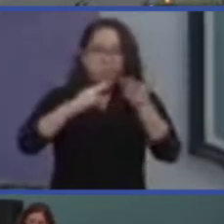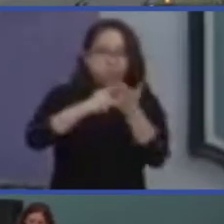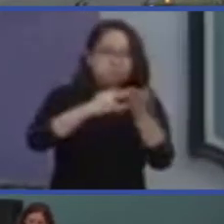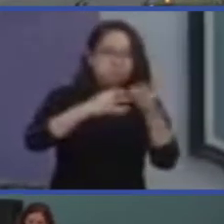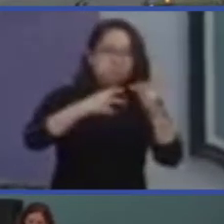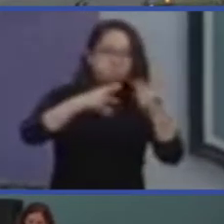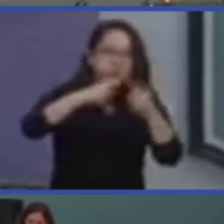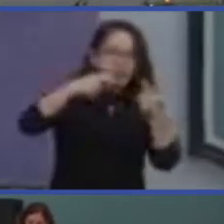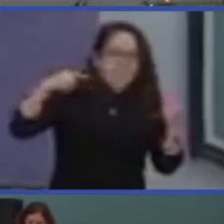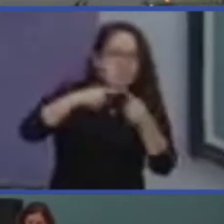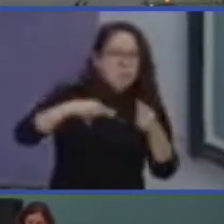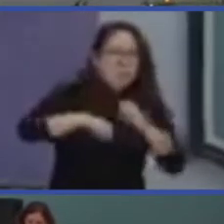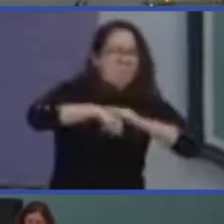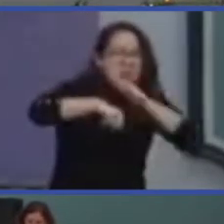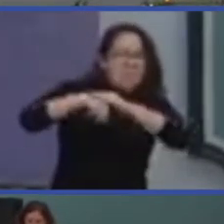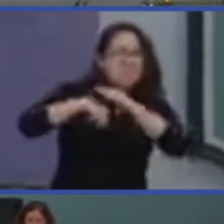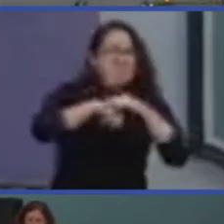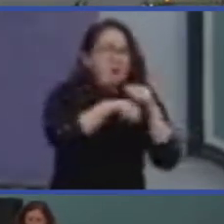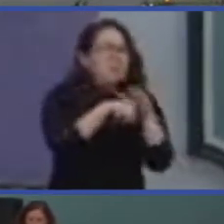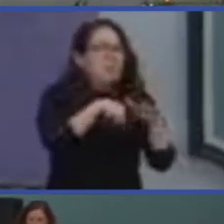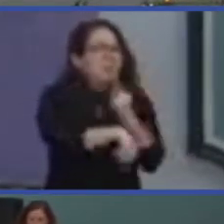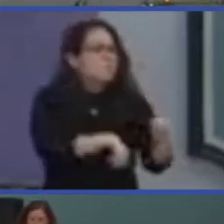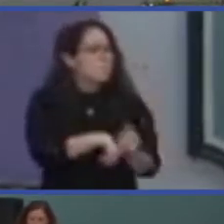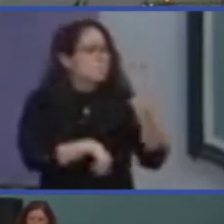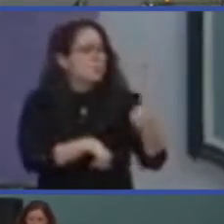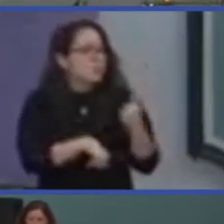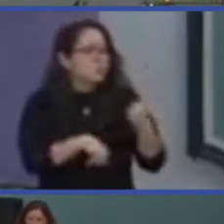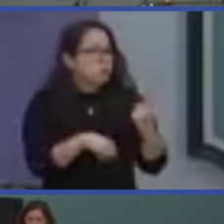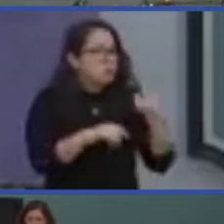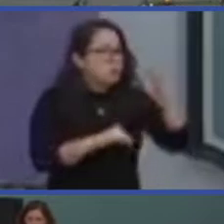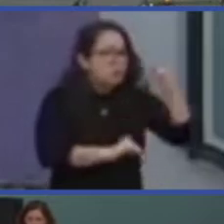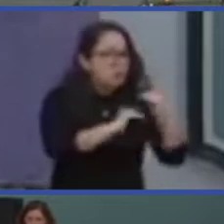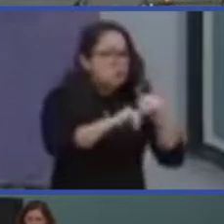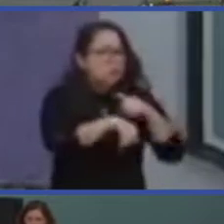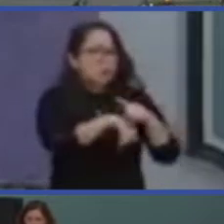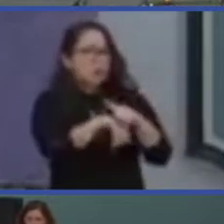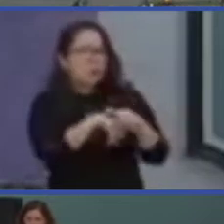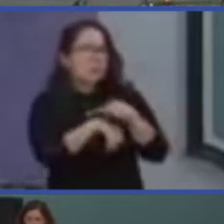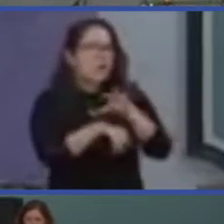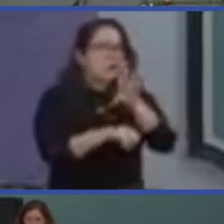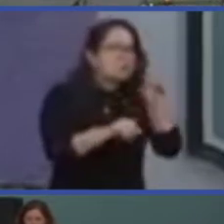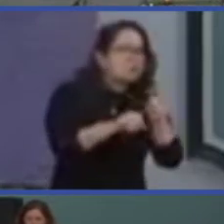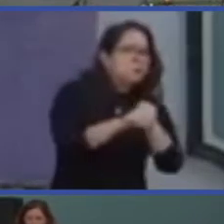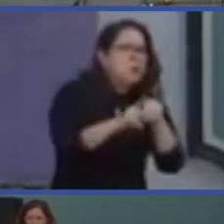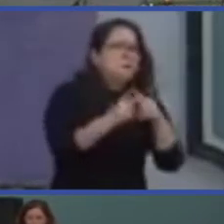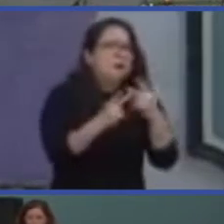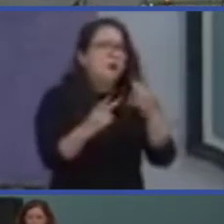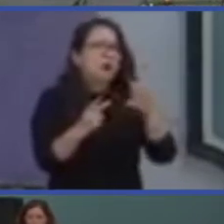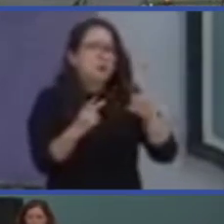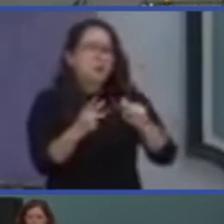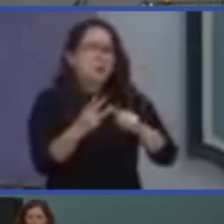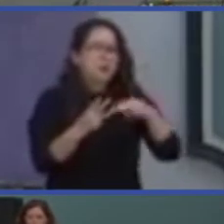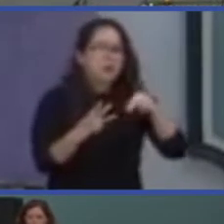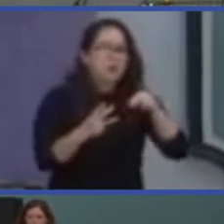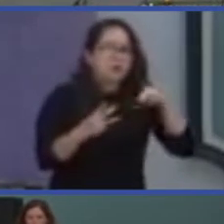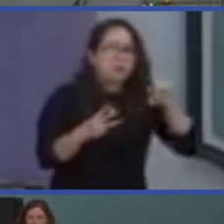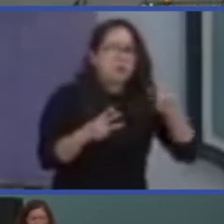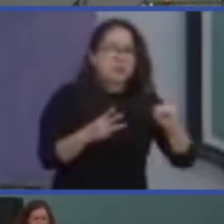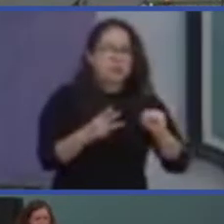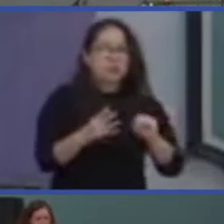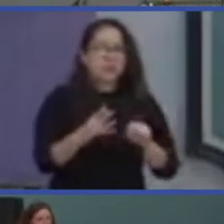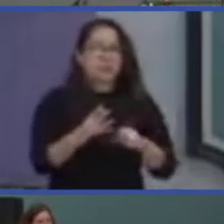el infinito más pequeño son estos números enteros números pares números nones en lugar de un infinito infinitamente divisible?